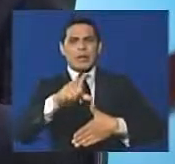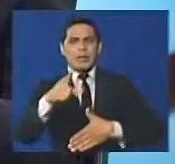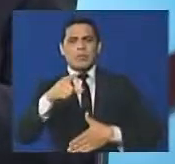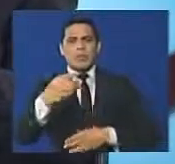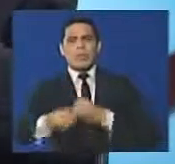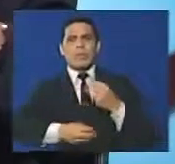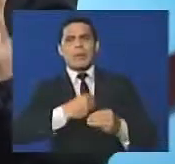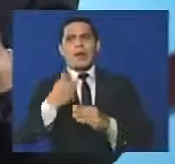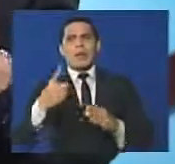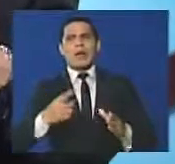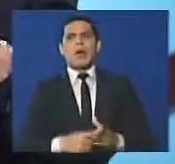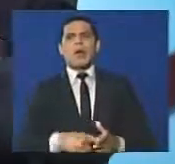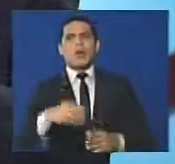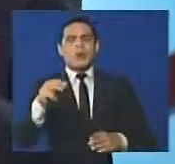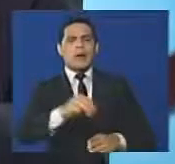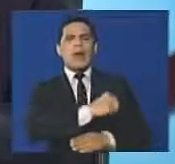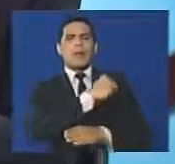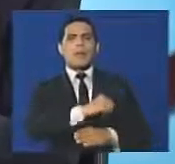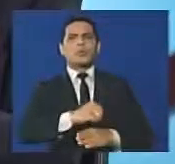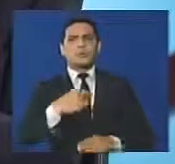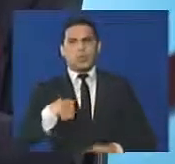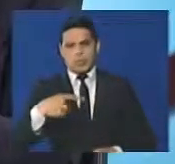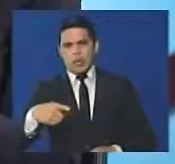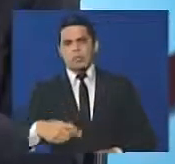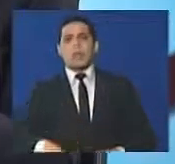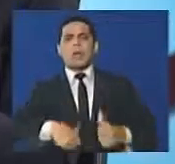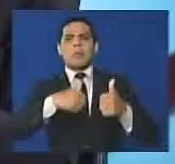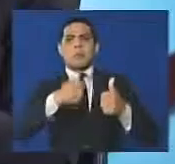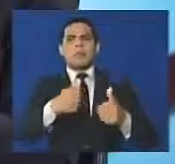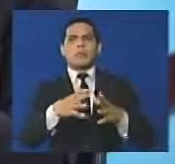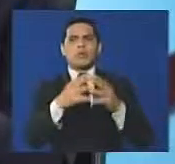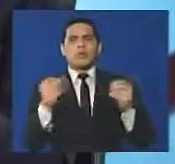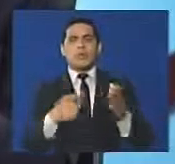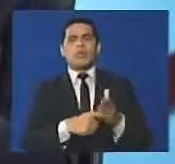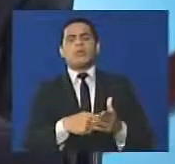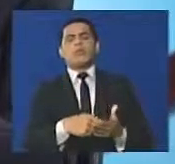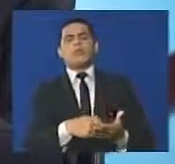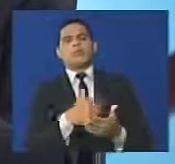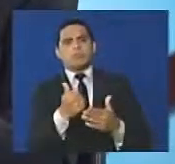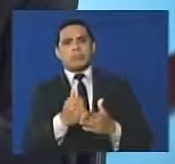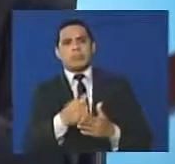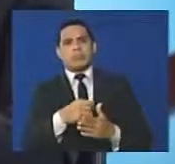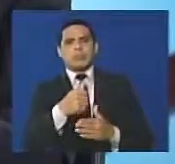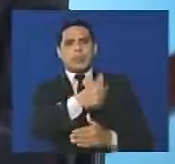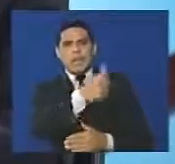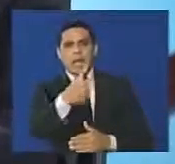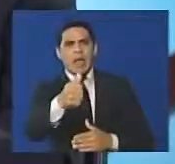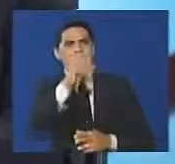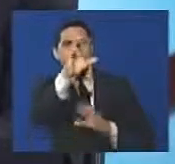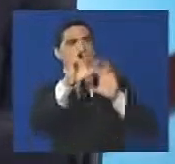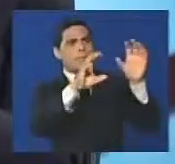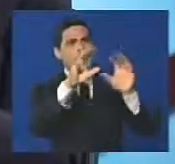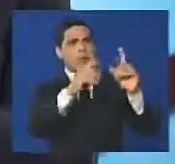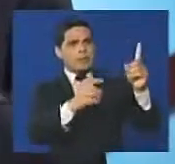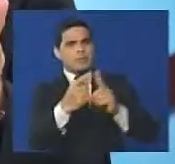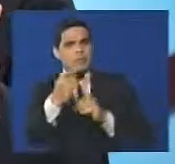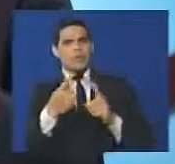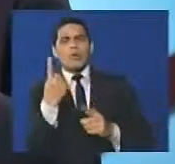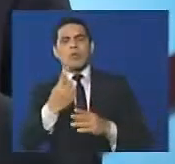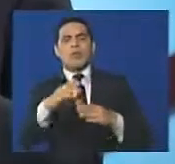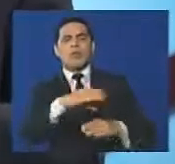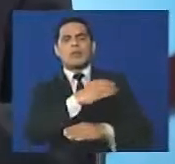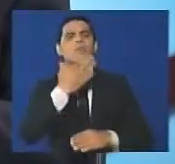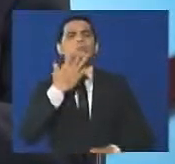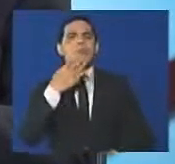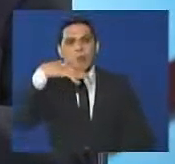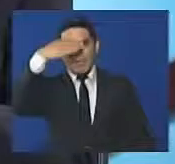una música de esto. Y así fue que nació de cada nación una o dos canciones. Por ejemplo, de